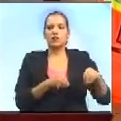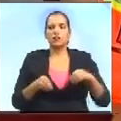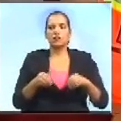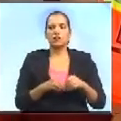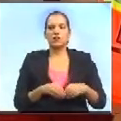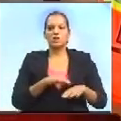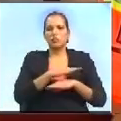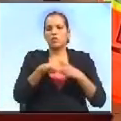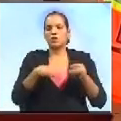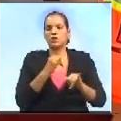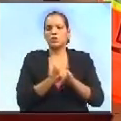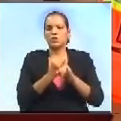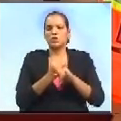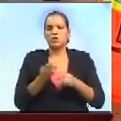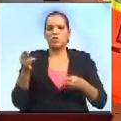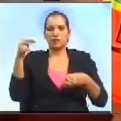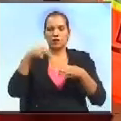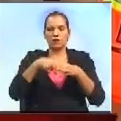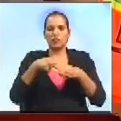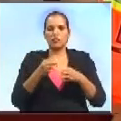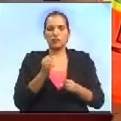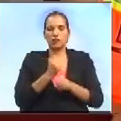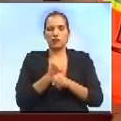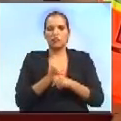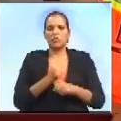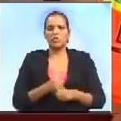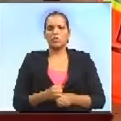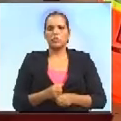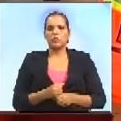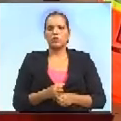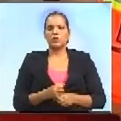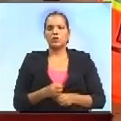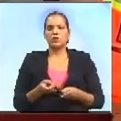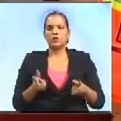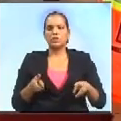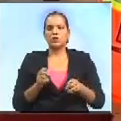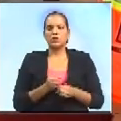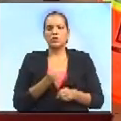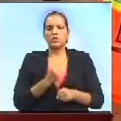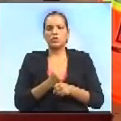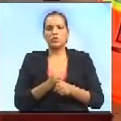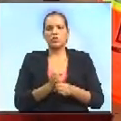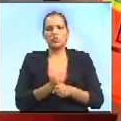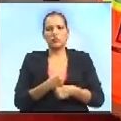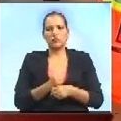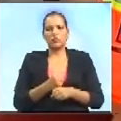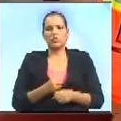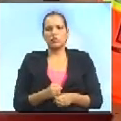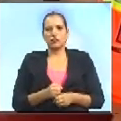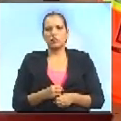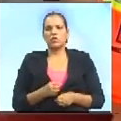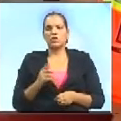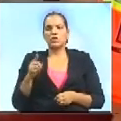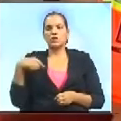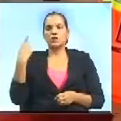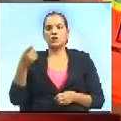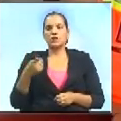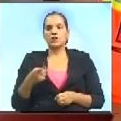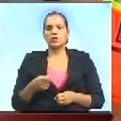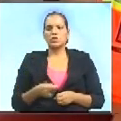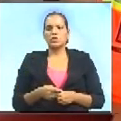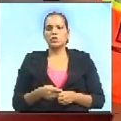tienen todas las instituciones que participamos en las mesas técnicas de trabajo, así como el trabajo que se genera y que se puede